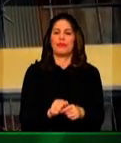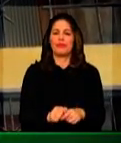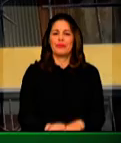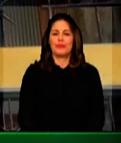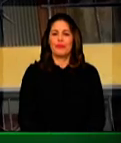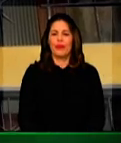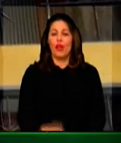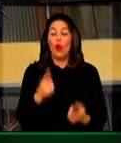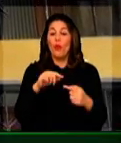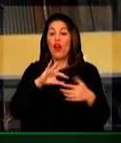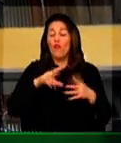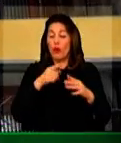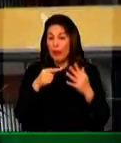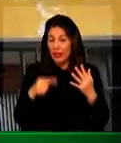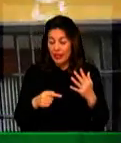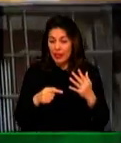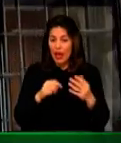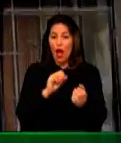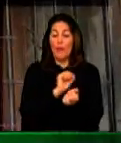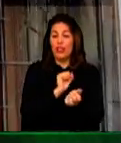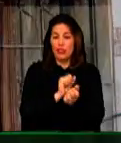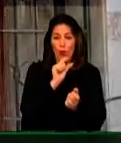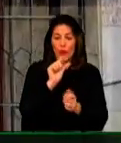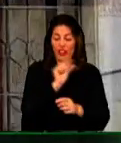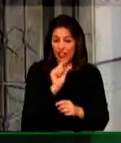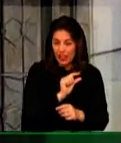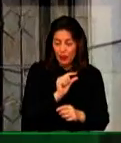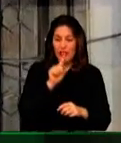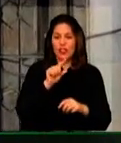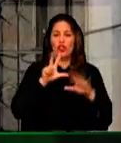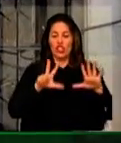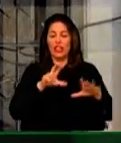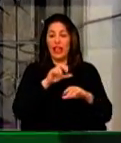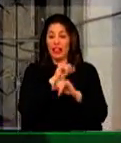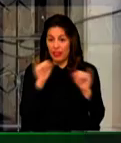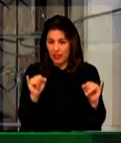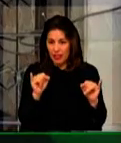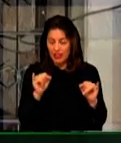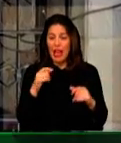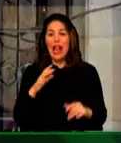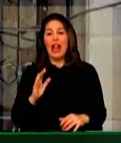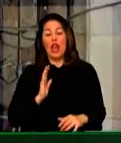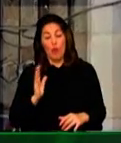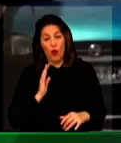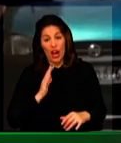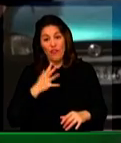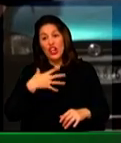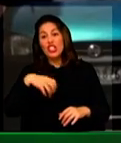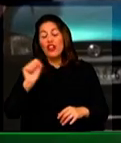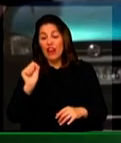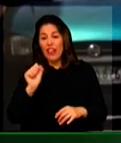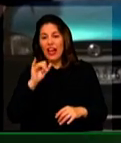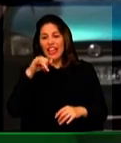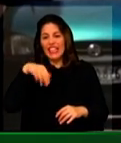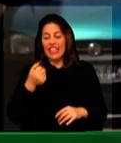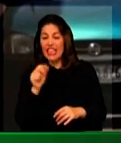real. Como medida cautelar, se le impuso prisión preventiva por 180 días. Por otra parte, la víctima fue derivada a una dependencia de INAU y